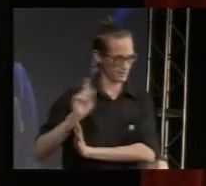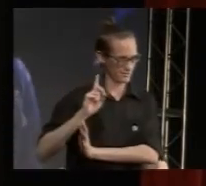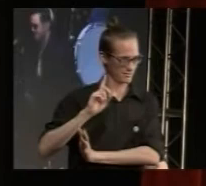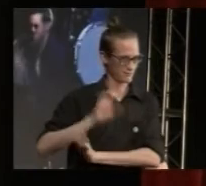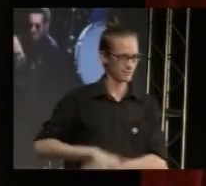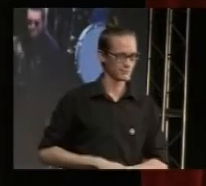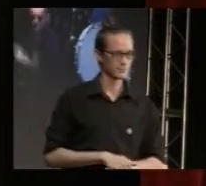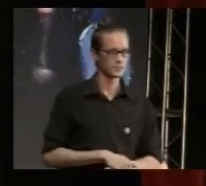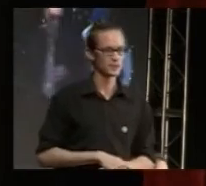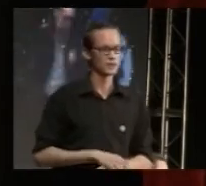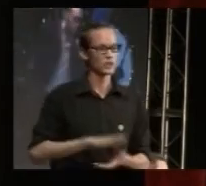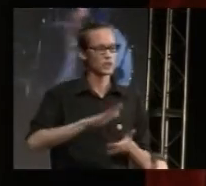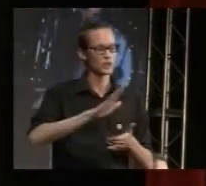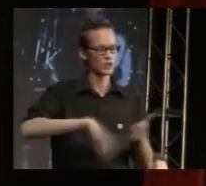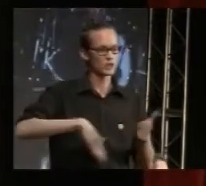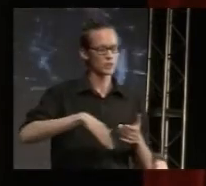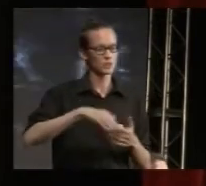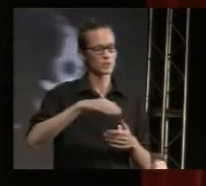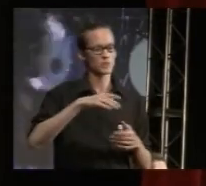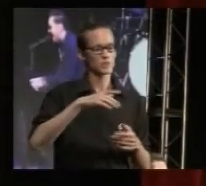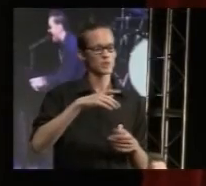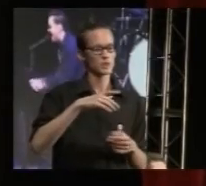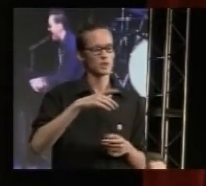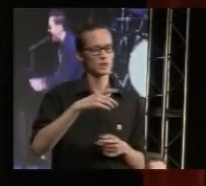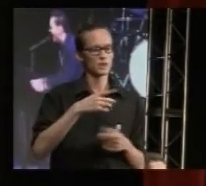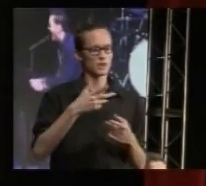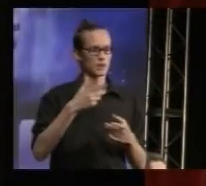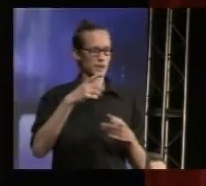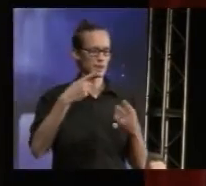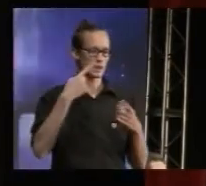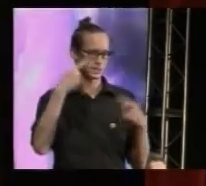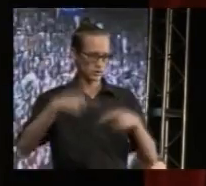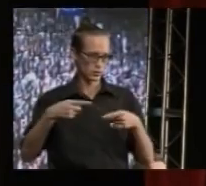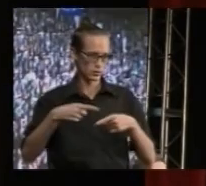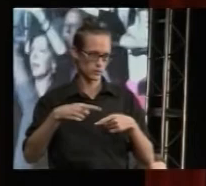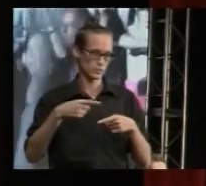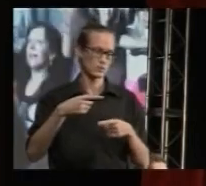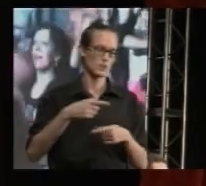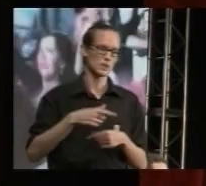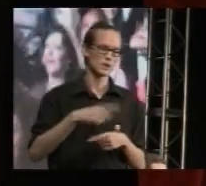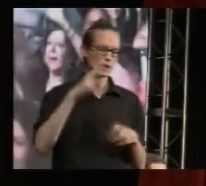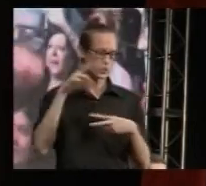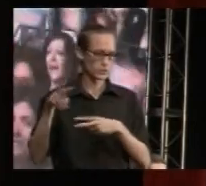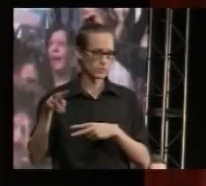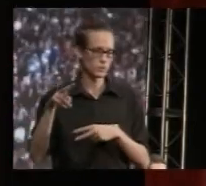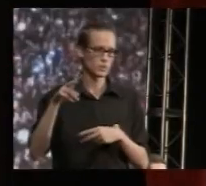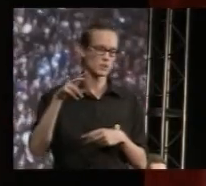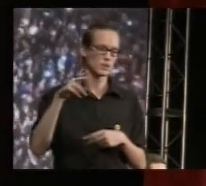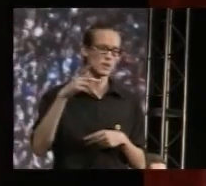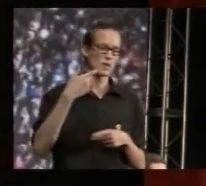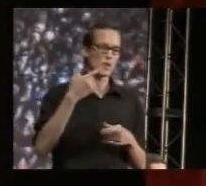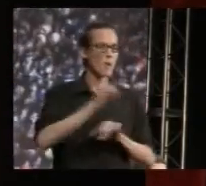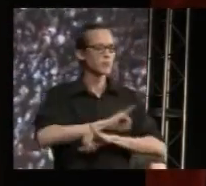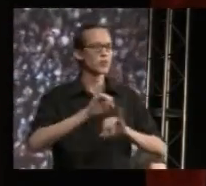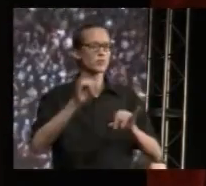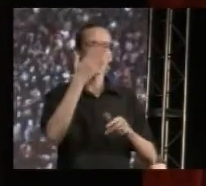Mediante el trabajo del ente mixto paranaense de turismo realizamos campañas en todo el país, especialmente promocionamos a Paraná